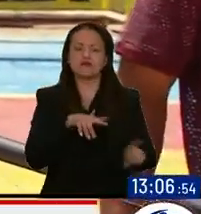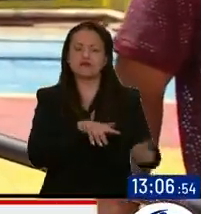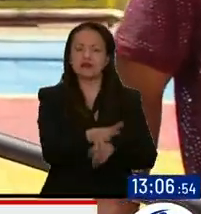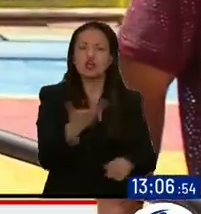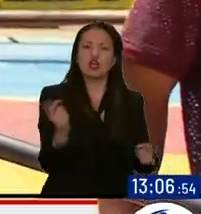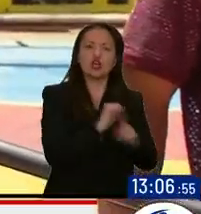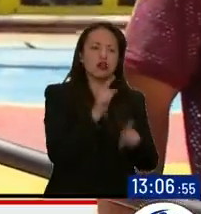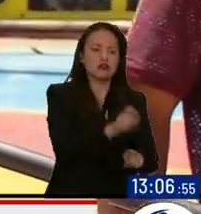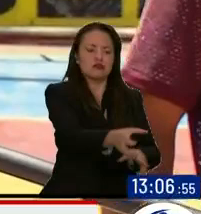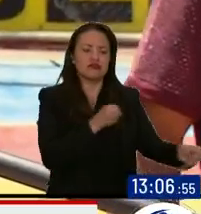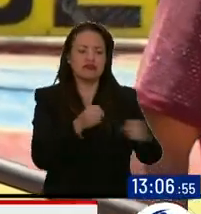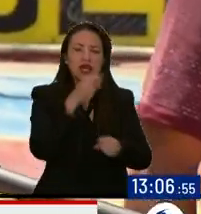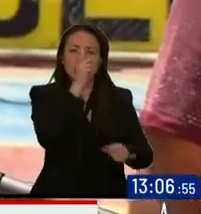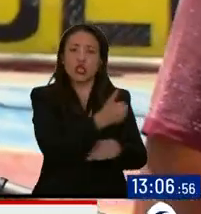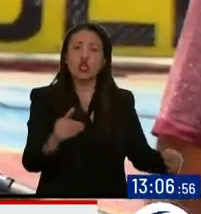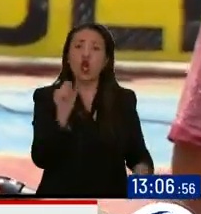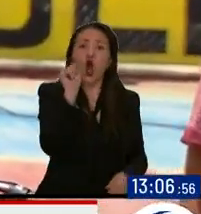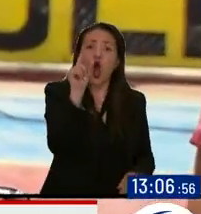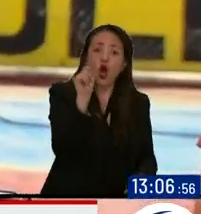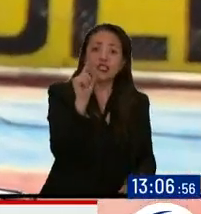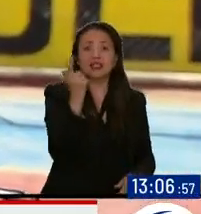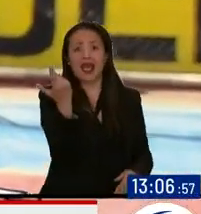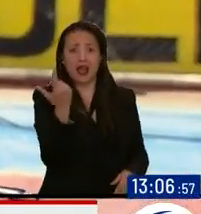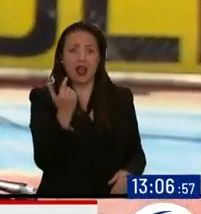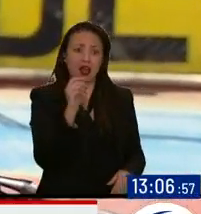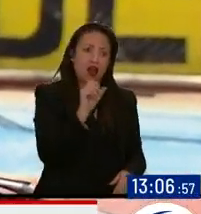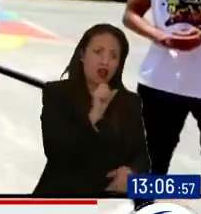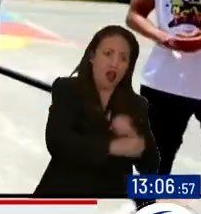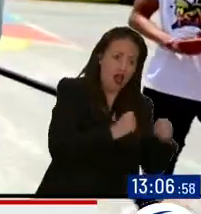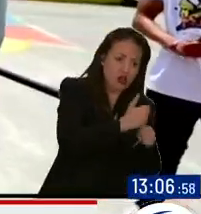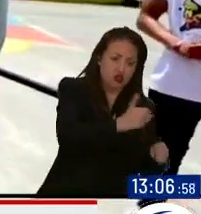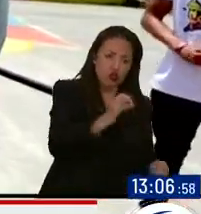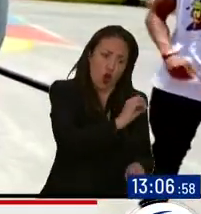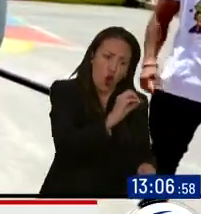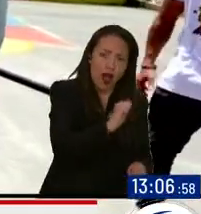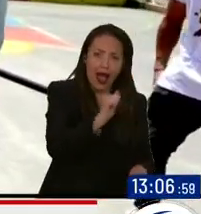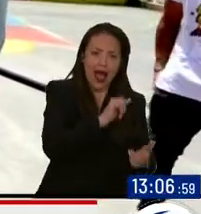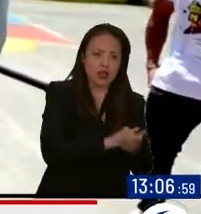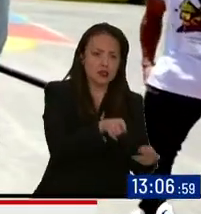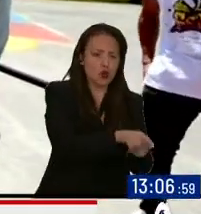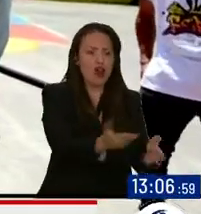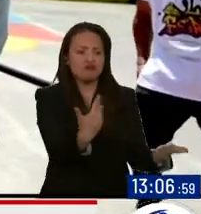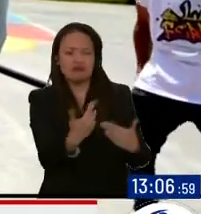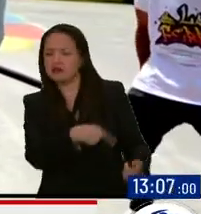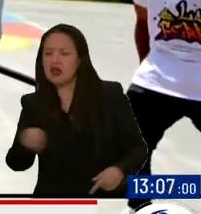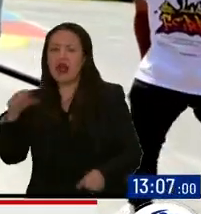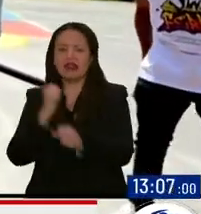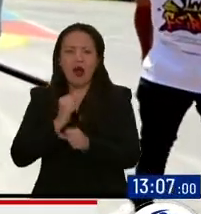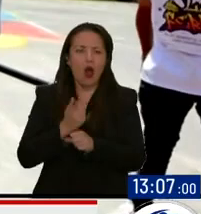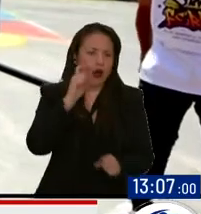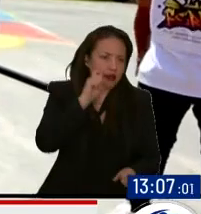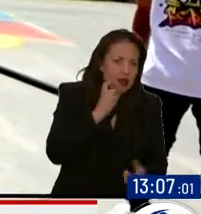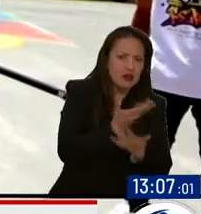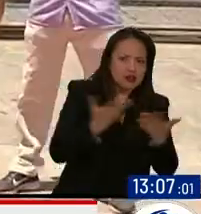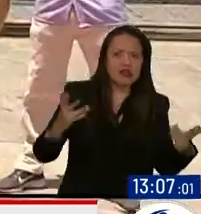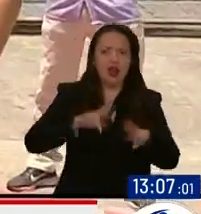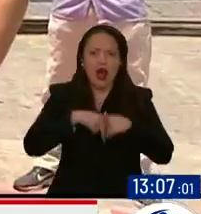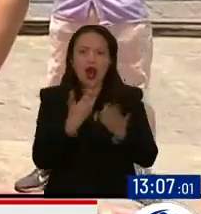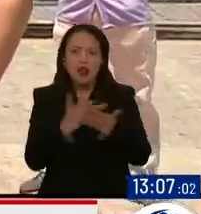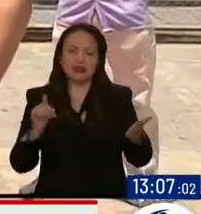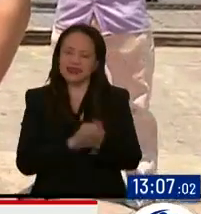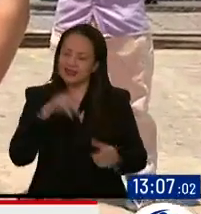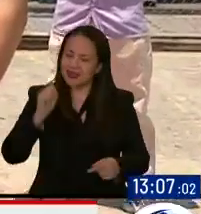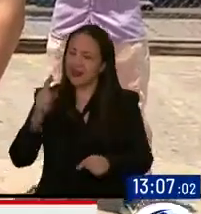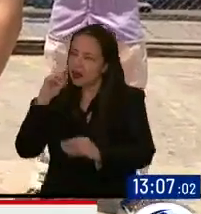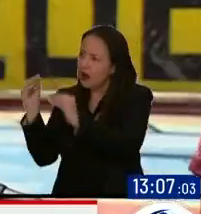el trabajo sexual desde los 11 años de edad. Necesitamos que las instituciones se articulen con las fundaciones, con los emprendimientos, con los líderes,